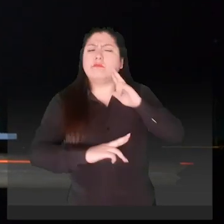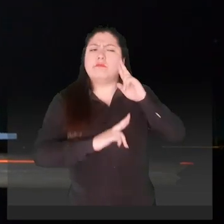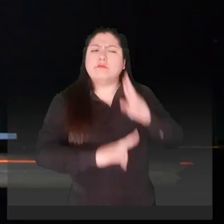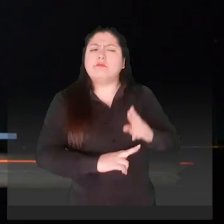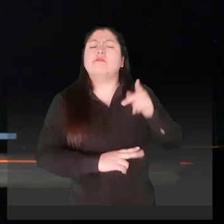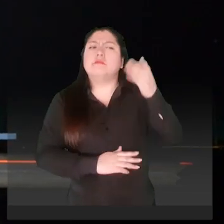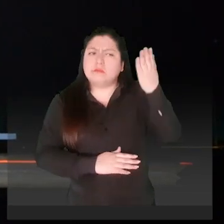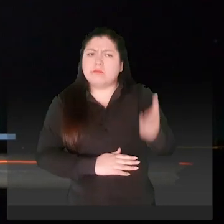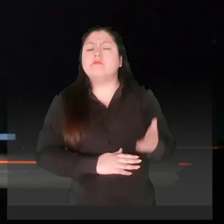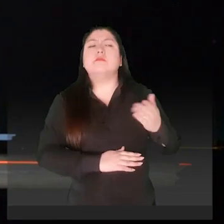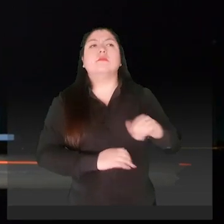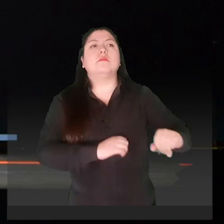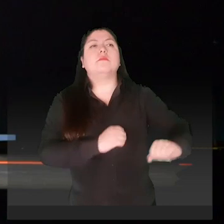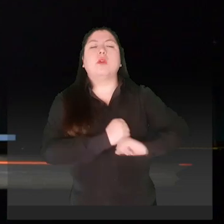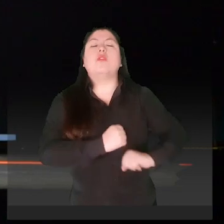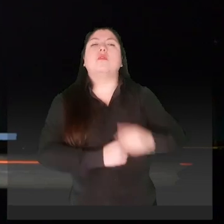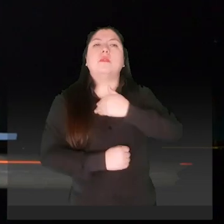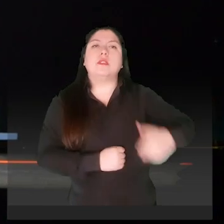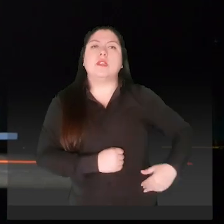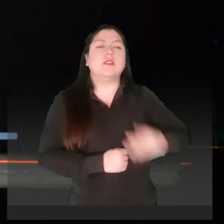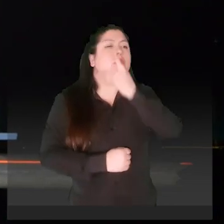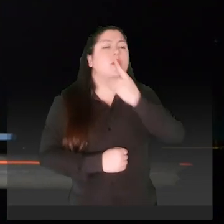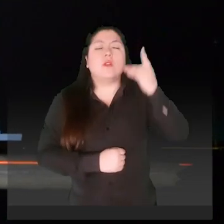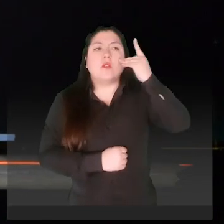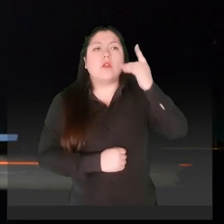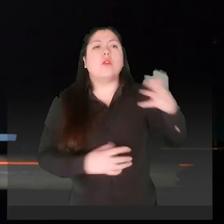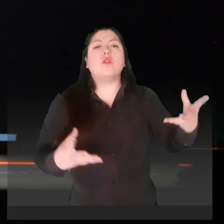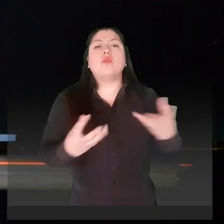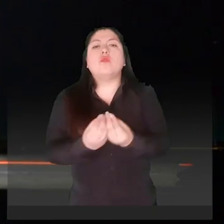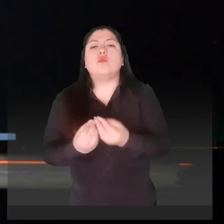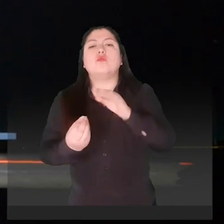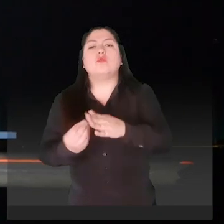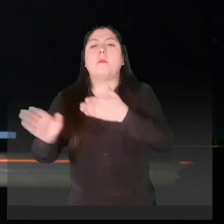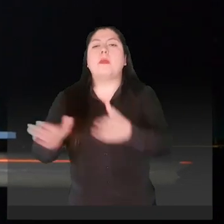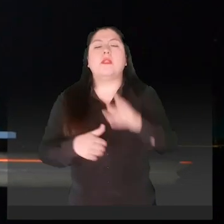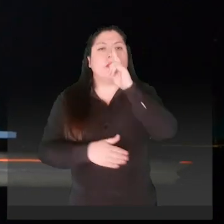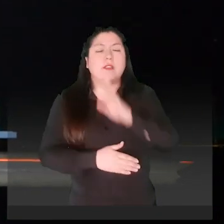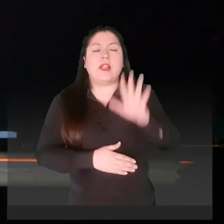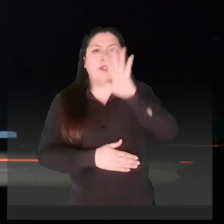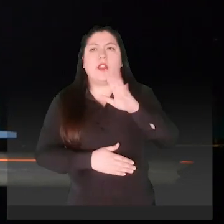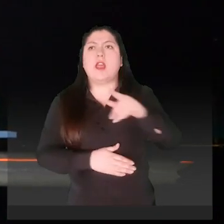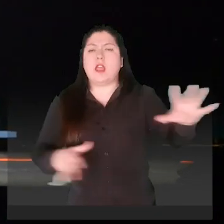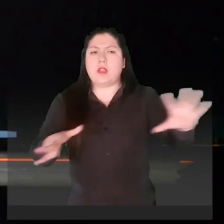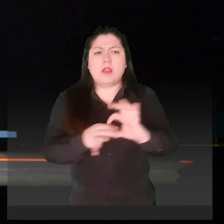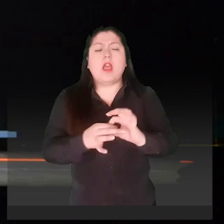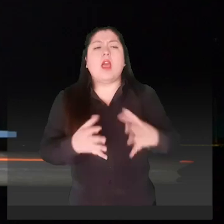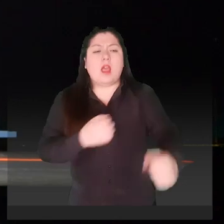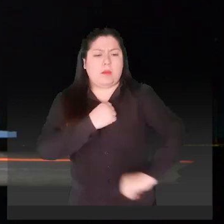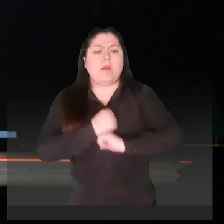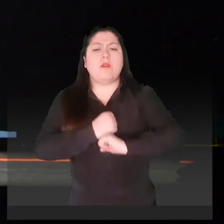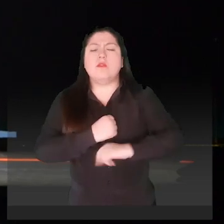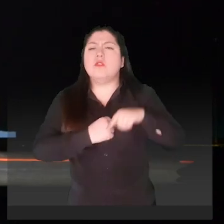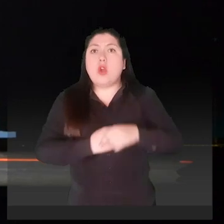Duque, que apoyó con el Departamento Nacional de Planación y dio los recursos para montar la plataforma digital, hizo que hoy